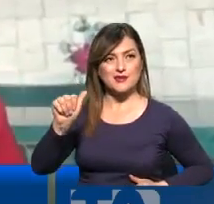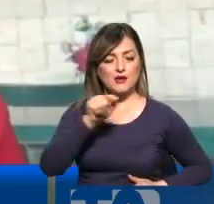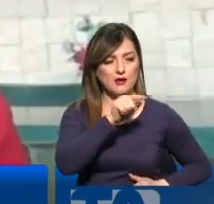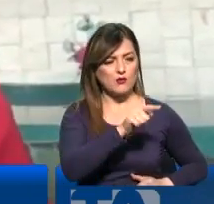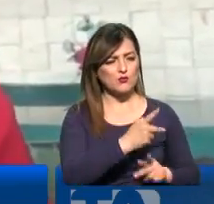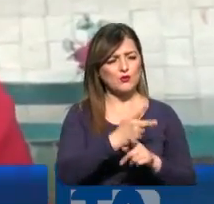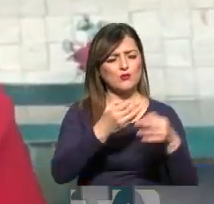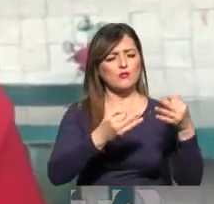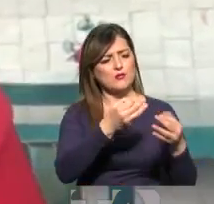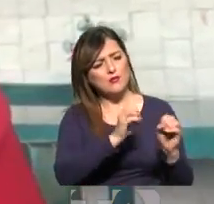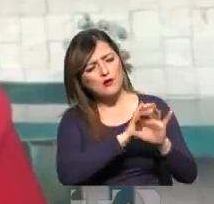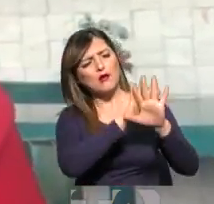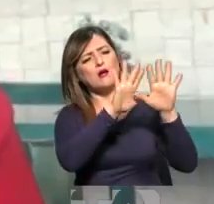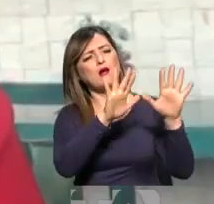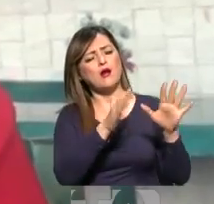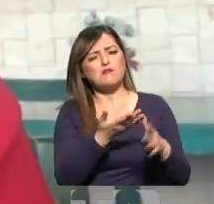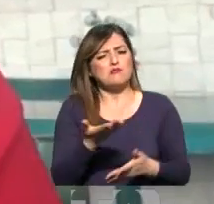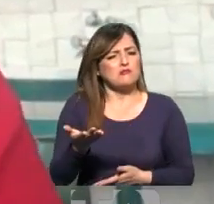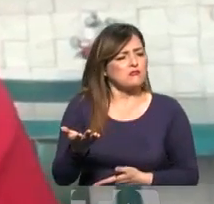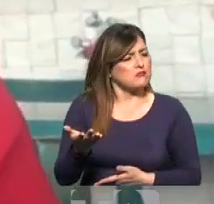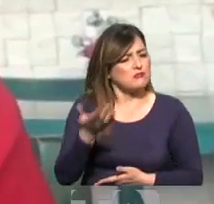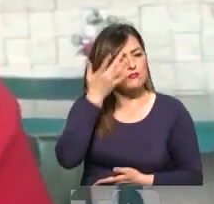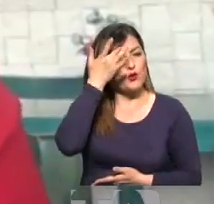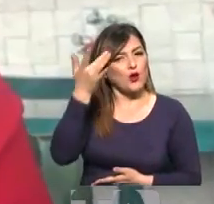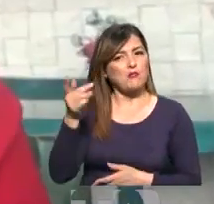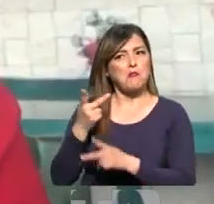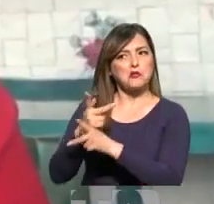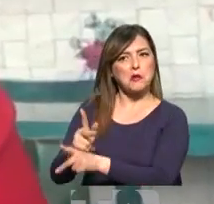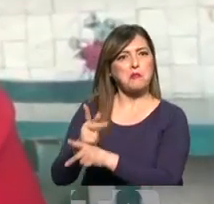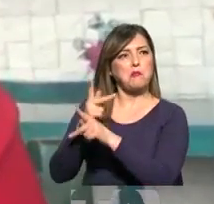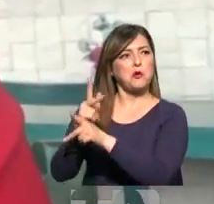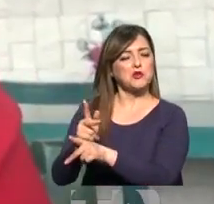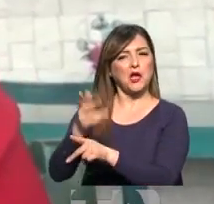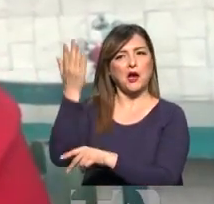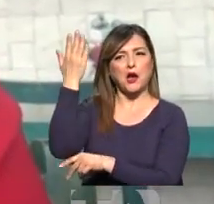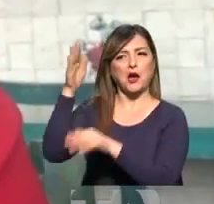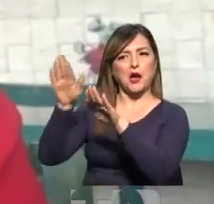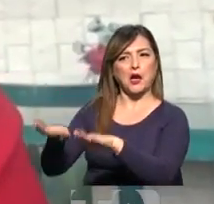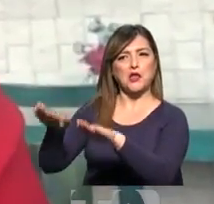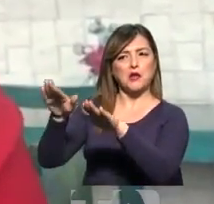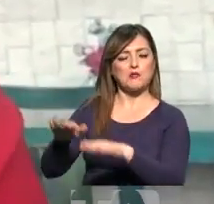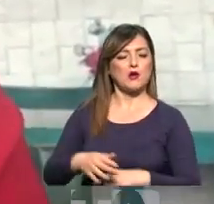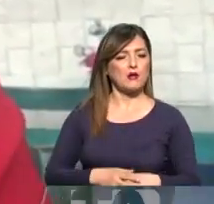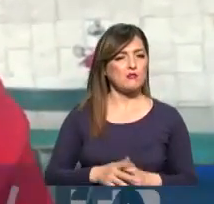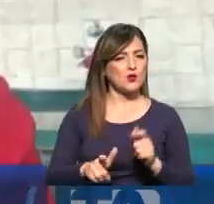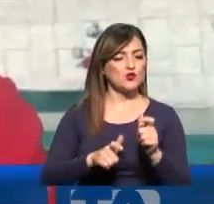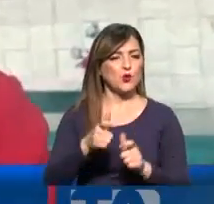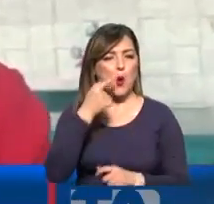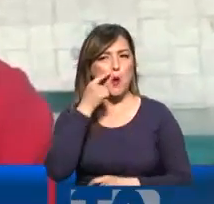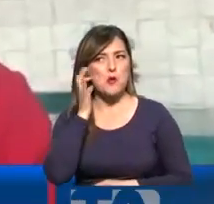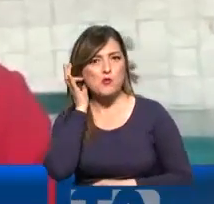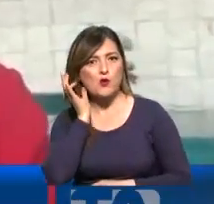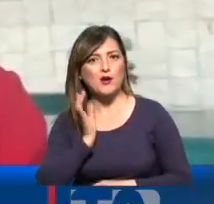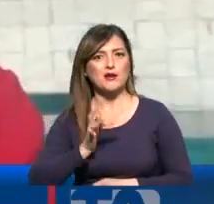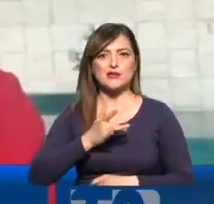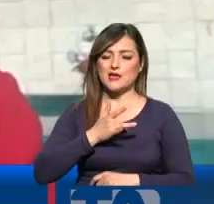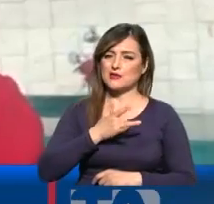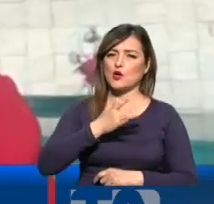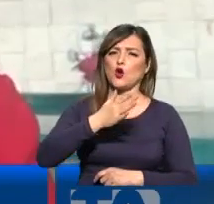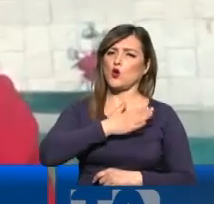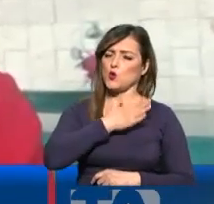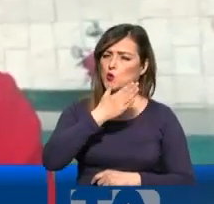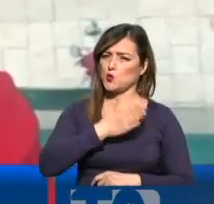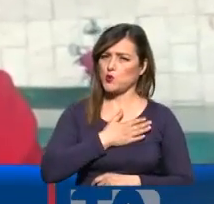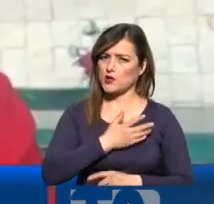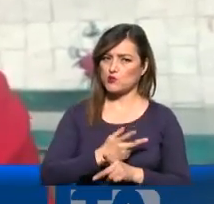tipo de cosas para dejar de minar la confianza de los ciudadanos, de los quiteños y de las quiteñas en este sistema de justicia que